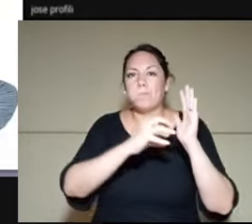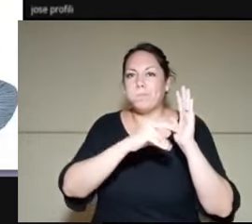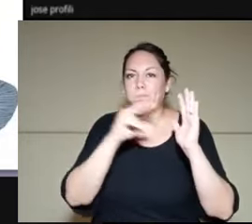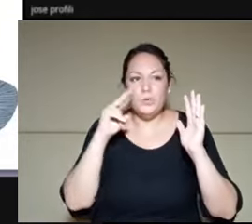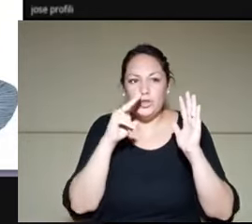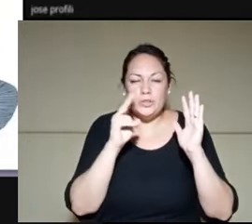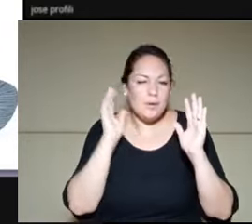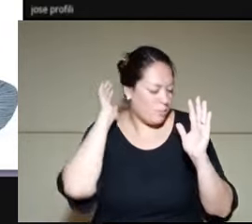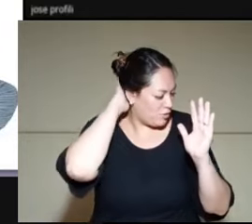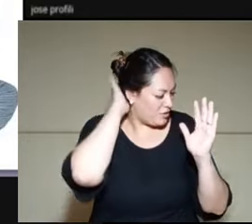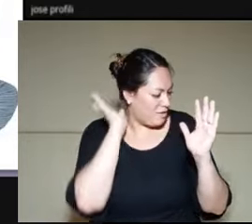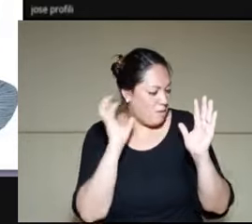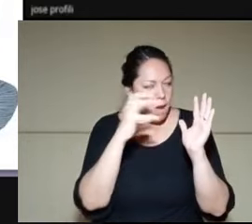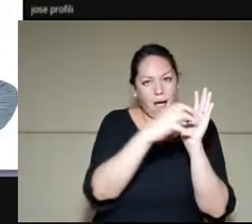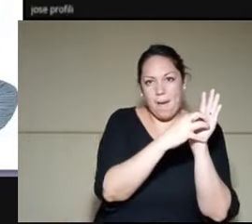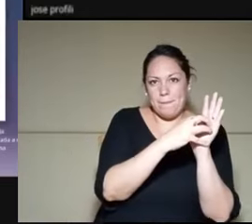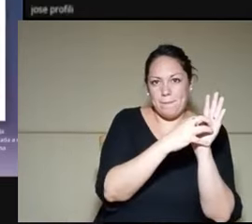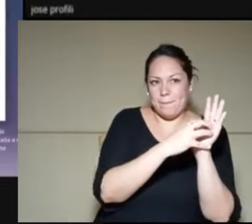cerebelo.